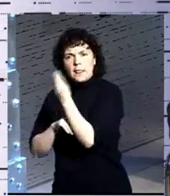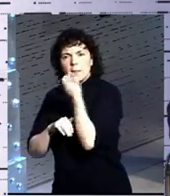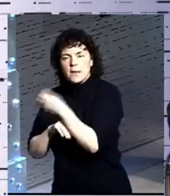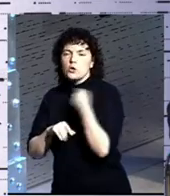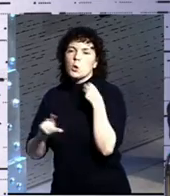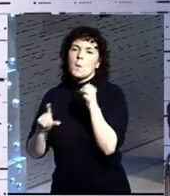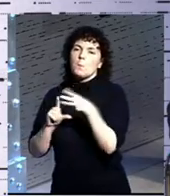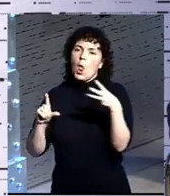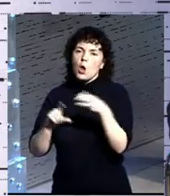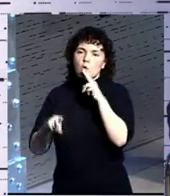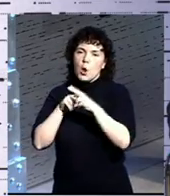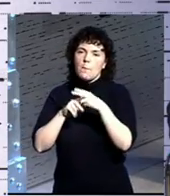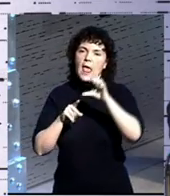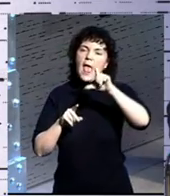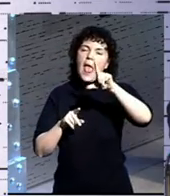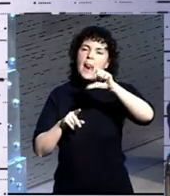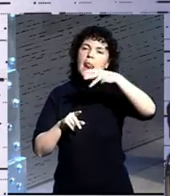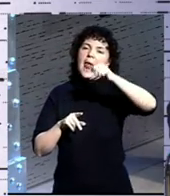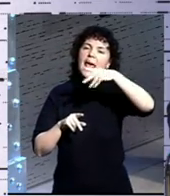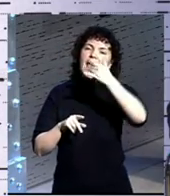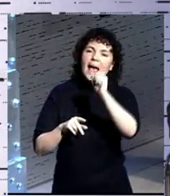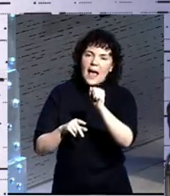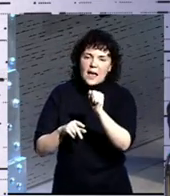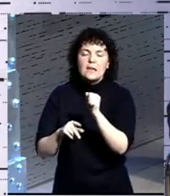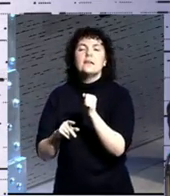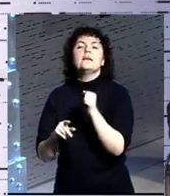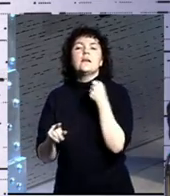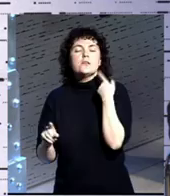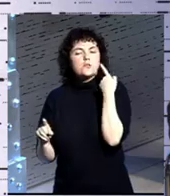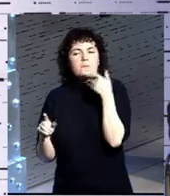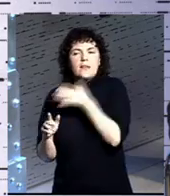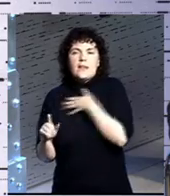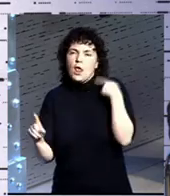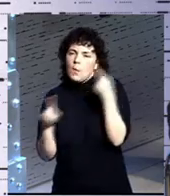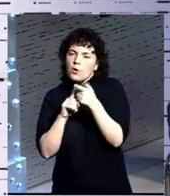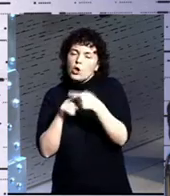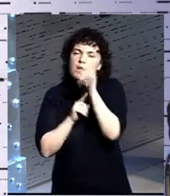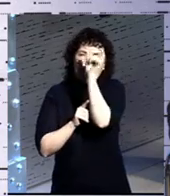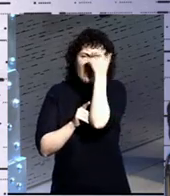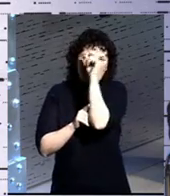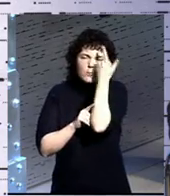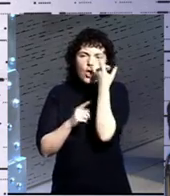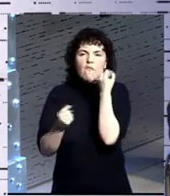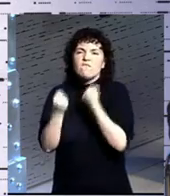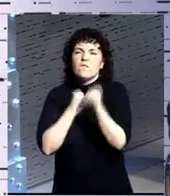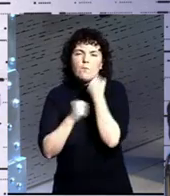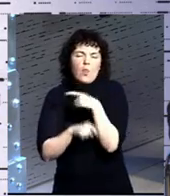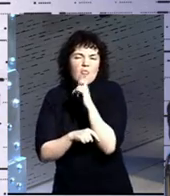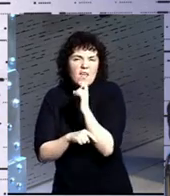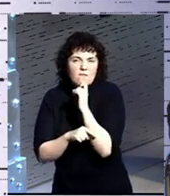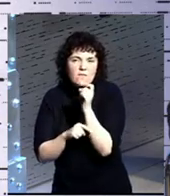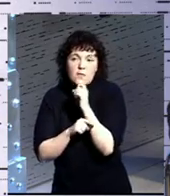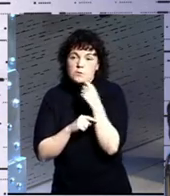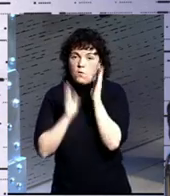se llama En Naranja, que lo que pretende es justamente todos los conceptos financieros difíciles ponerlos en fácil. Y